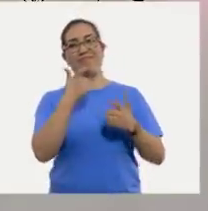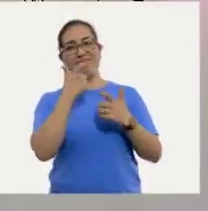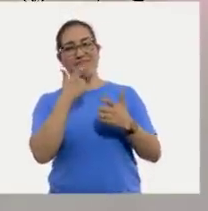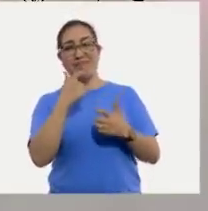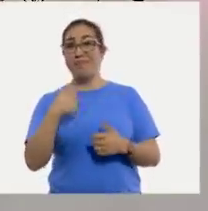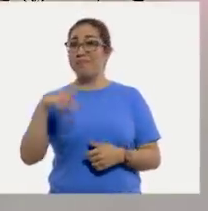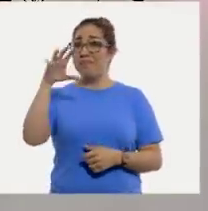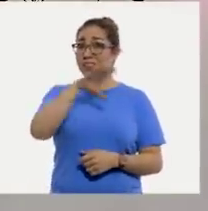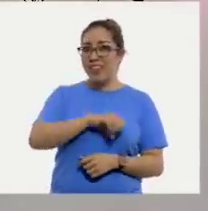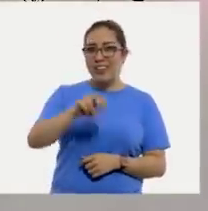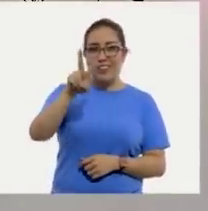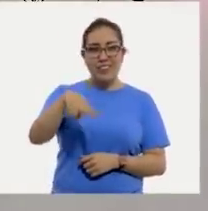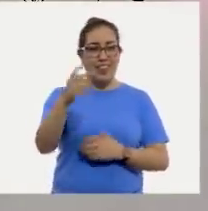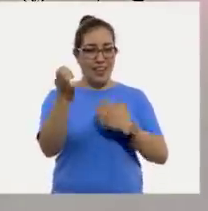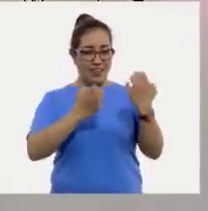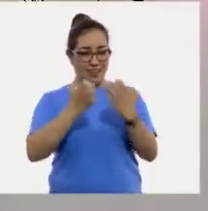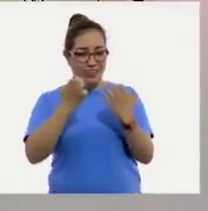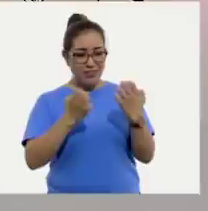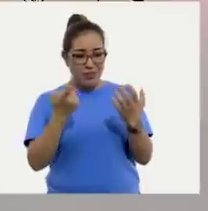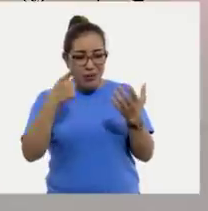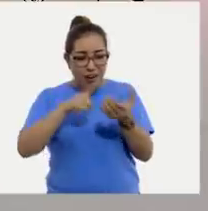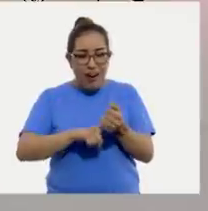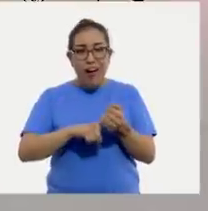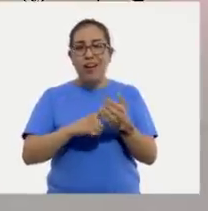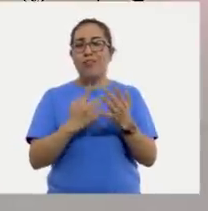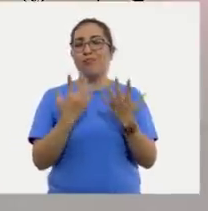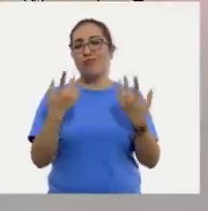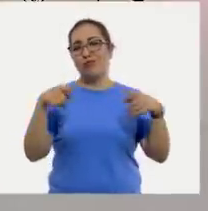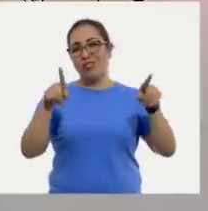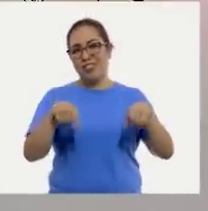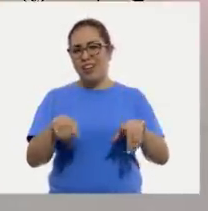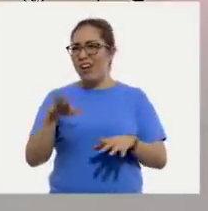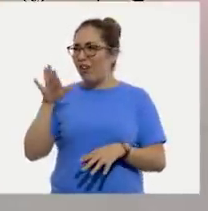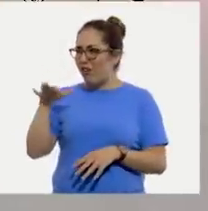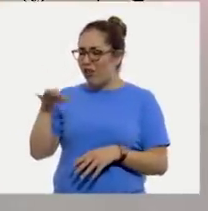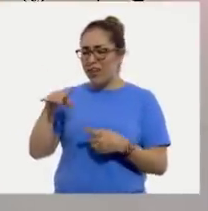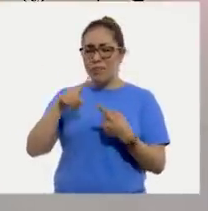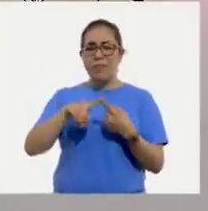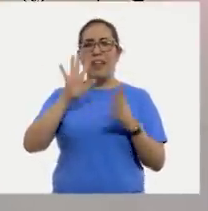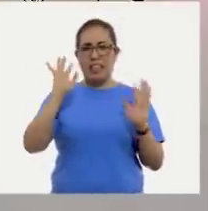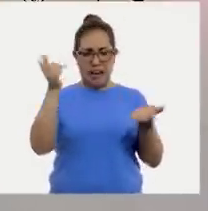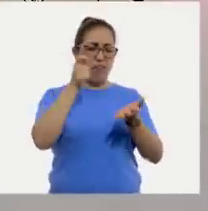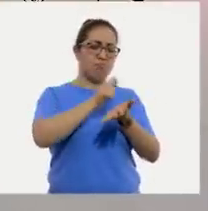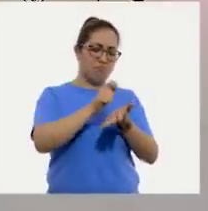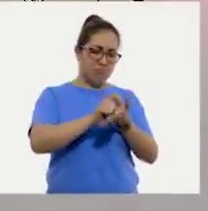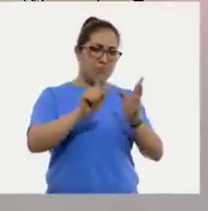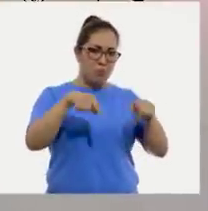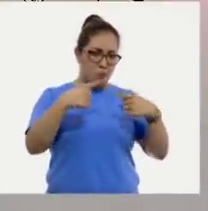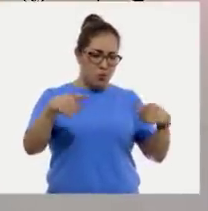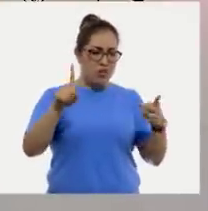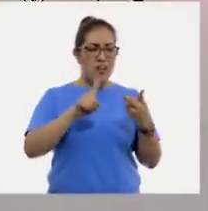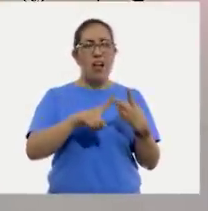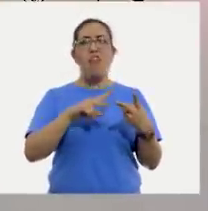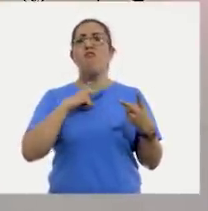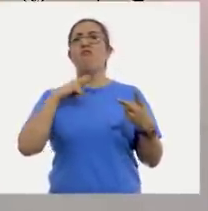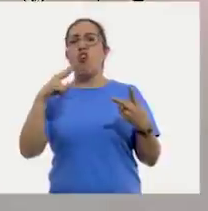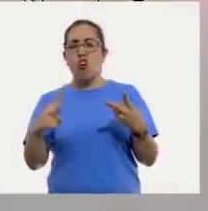Me encantan los ejercicios rítmicos, de verdad. Muchas gracias, Gaby. Oye, pero ya sabemos lectoescritura, sabemos ritmo, sabemos